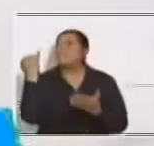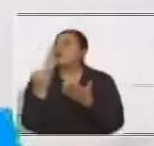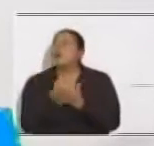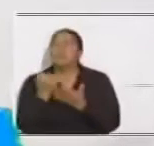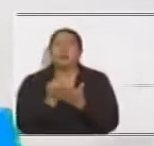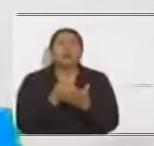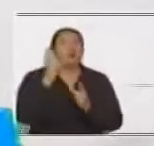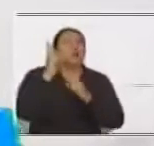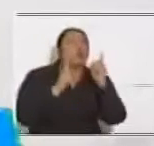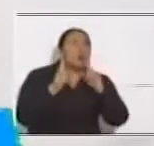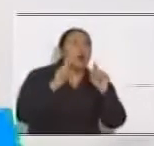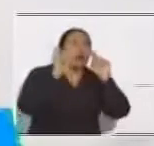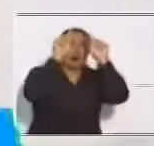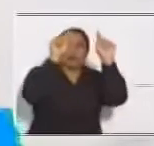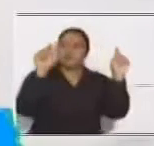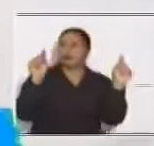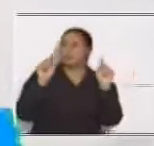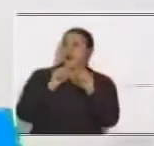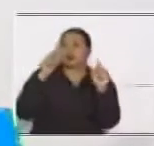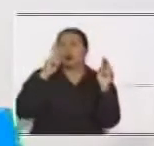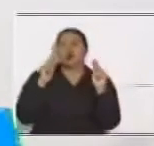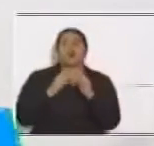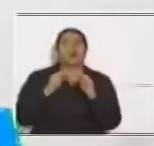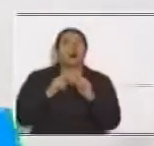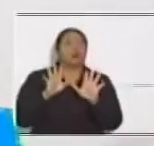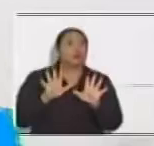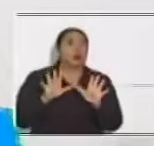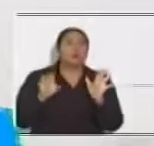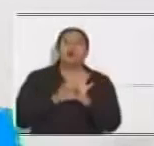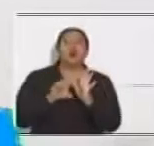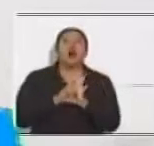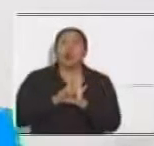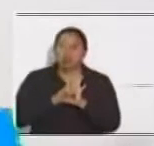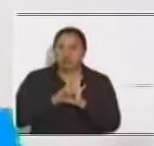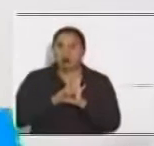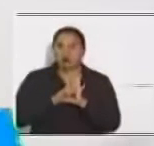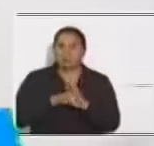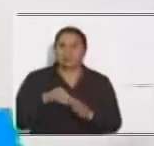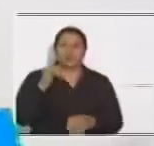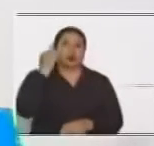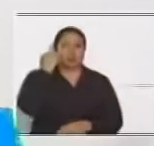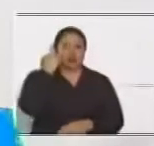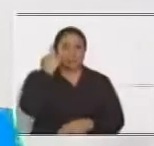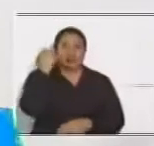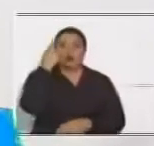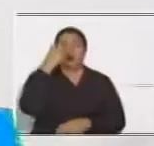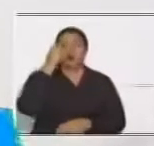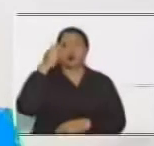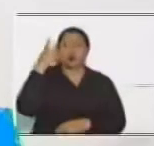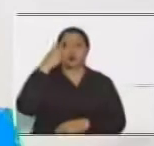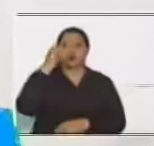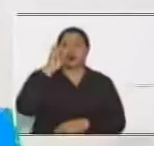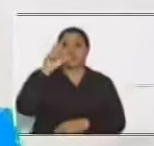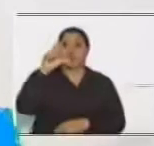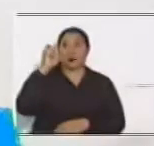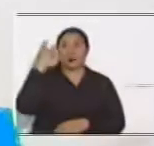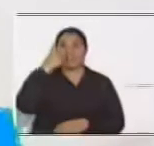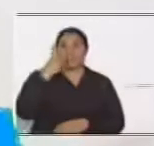tipos de triángulos que conozcan. Les doy una pista. Pueden encontrar triángulos isósceles,